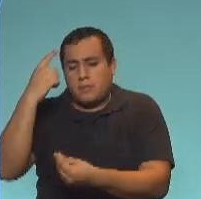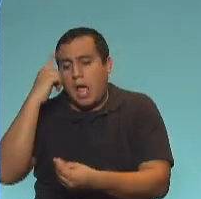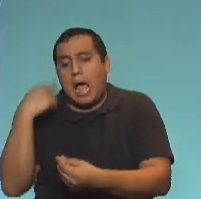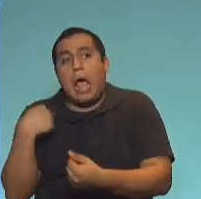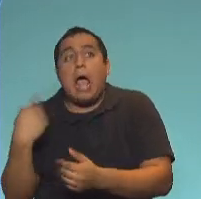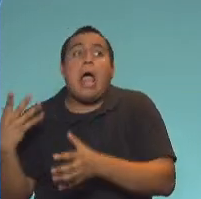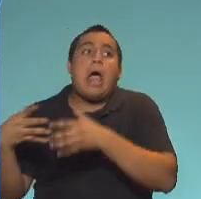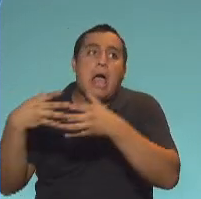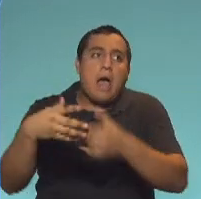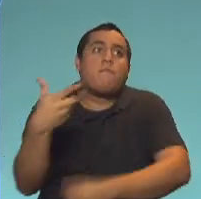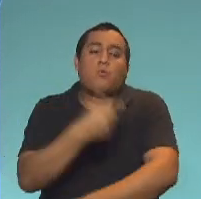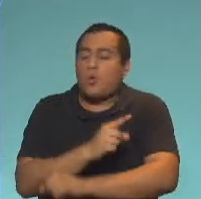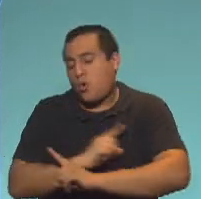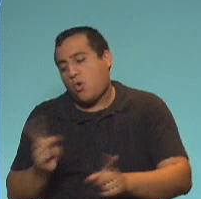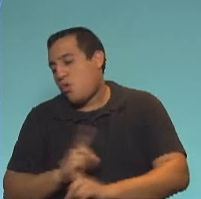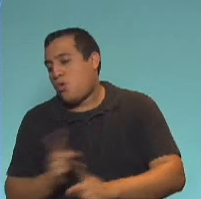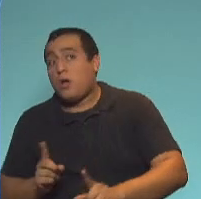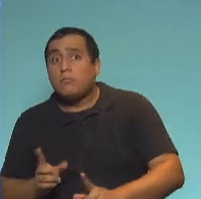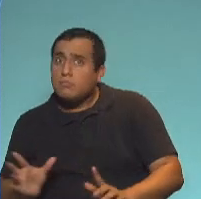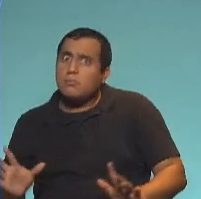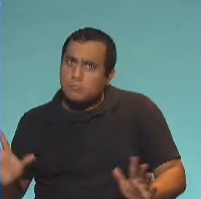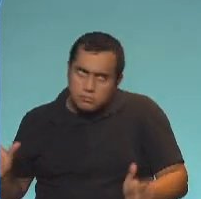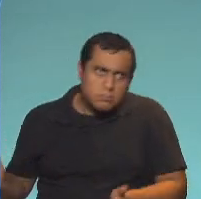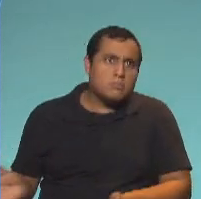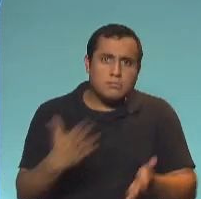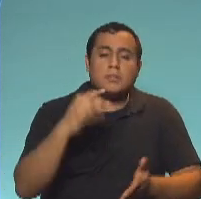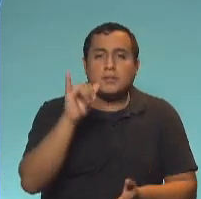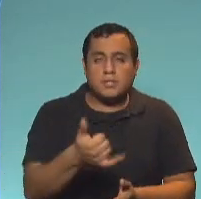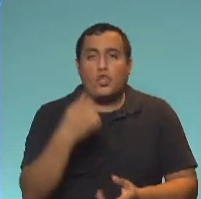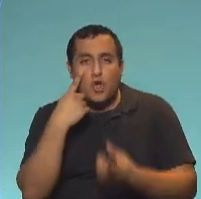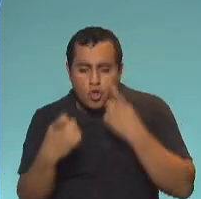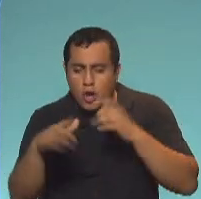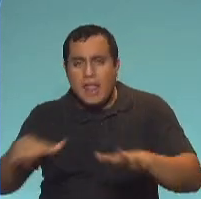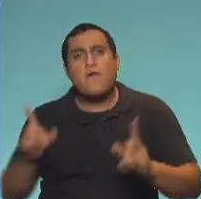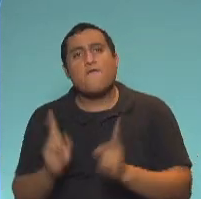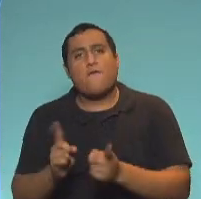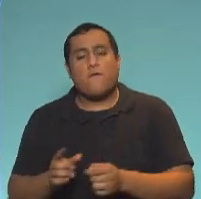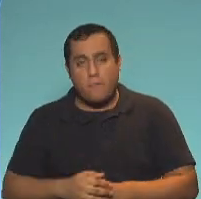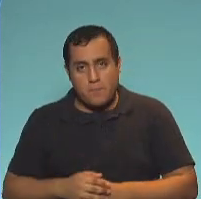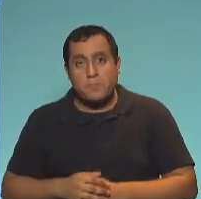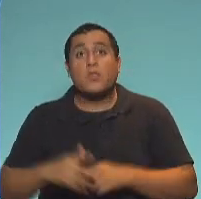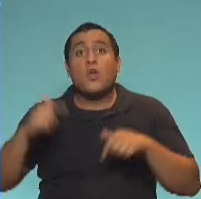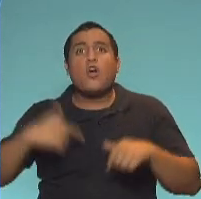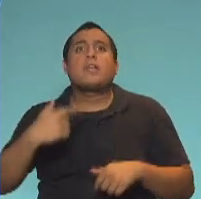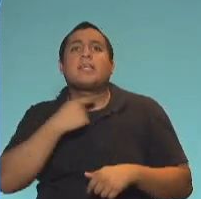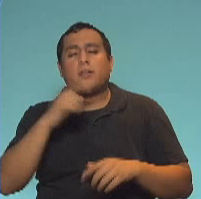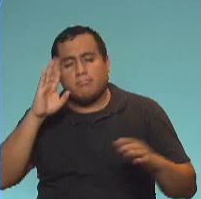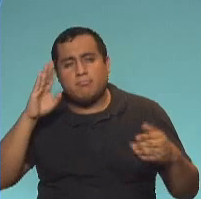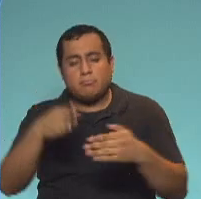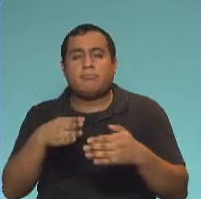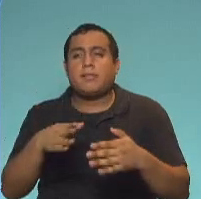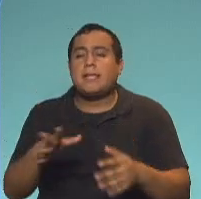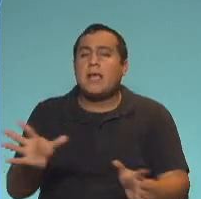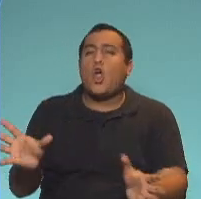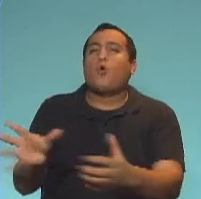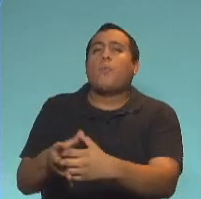sistemas de salud y puedan mantener la vacunación acorde y los controles de los niños hoy quiero enfocarme en un grupo de